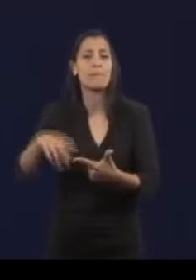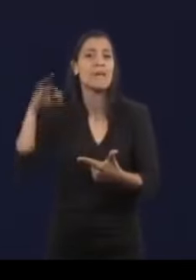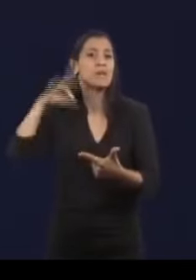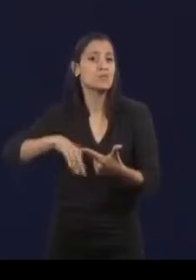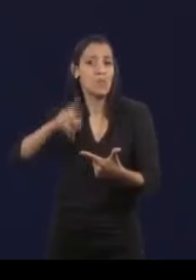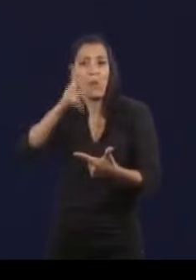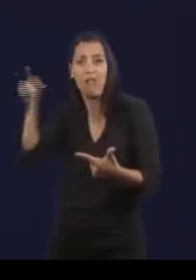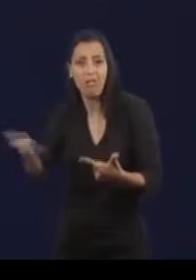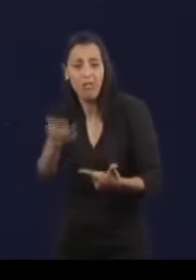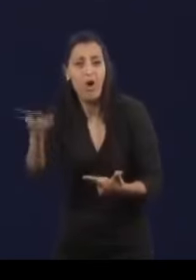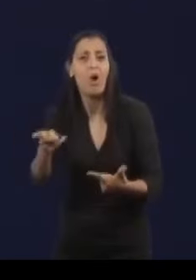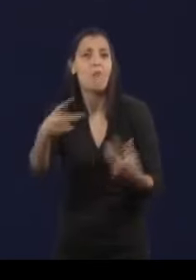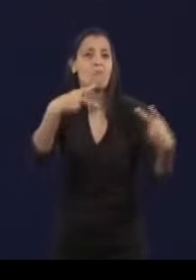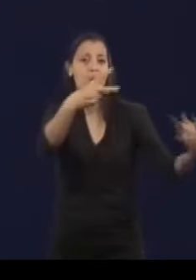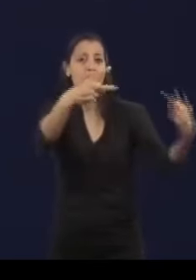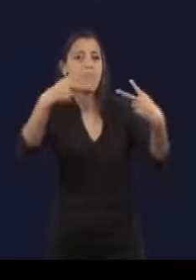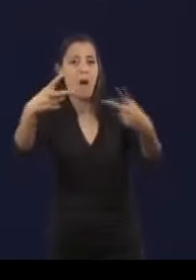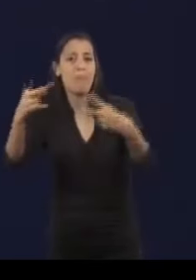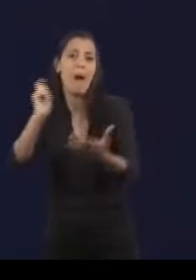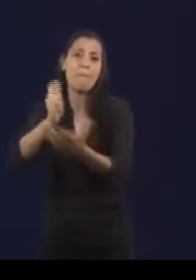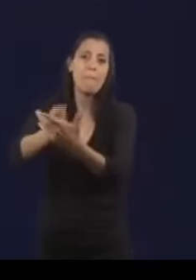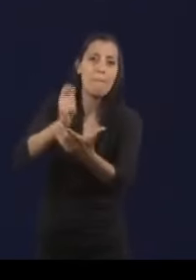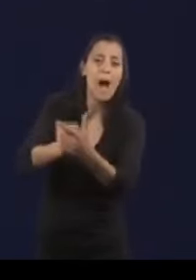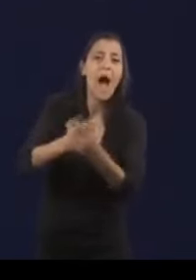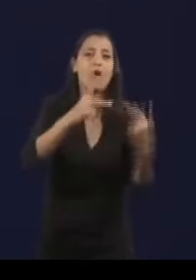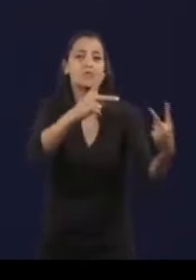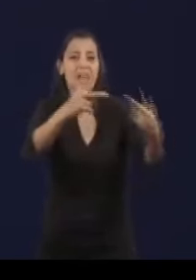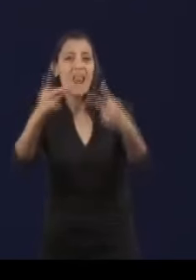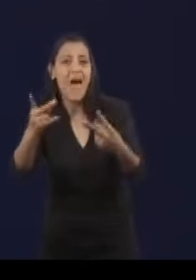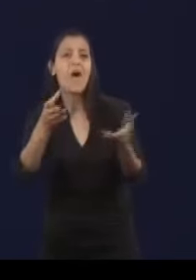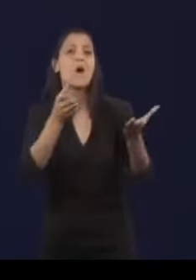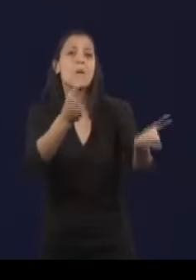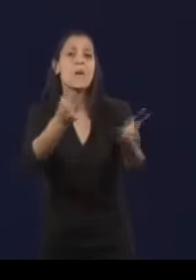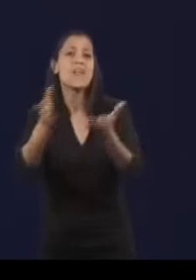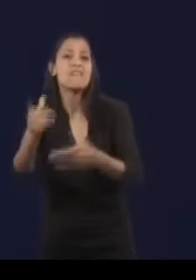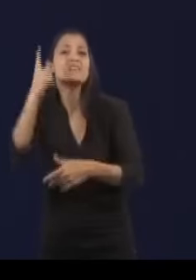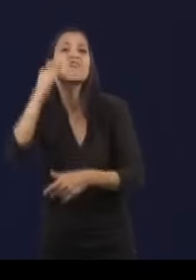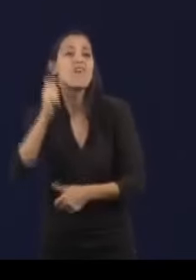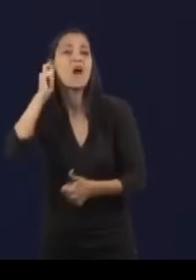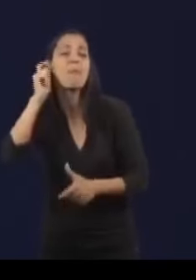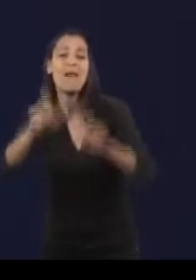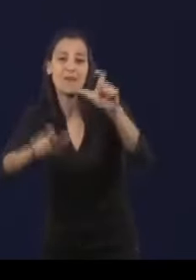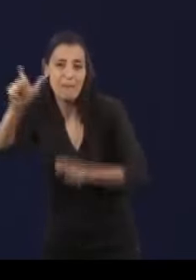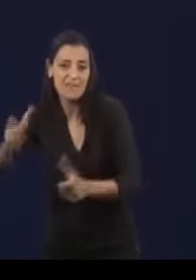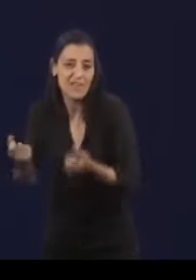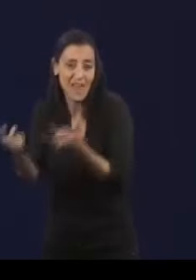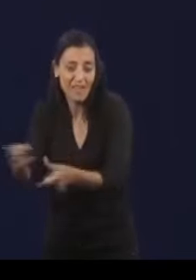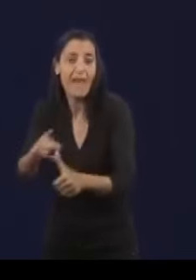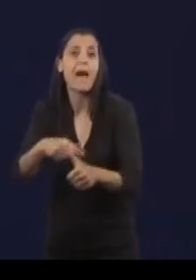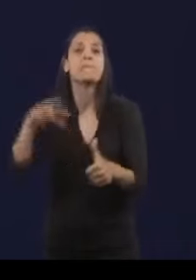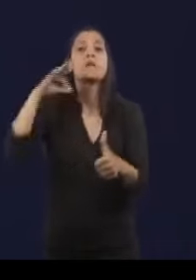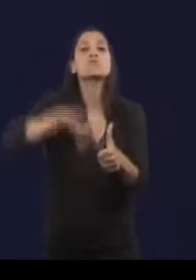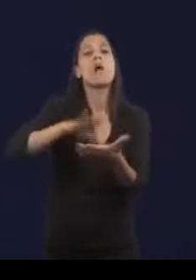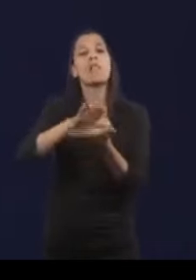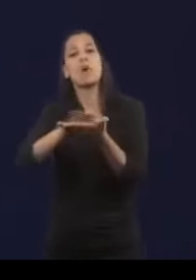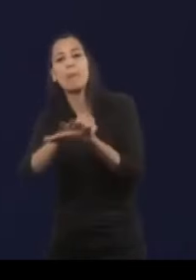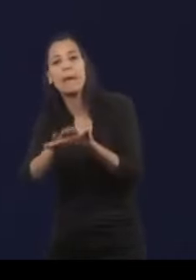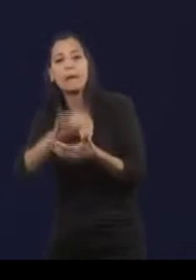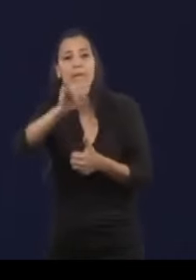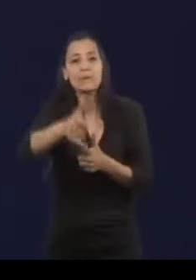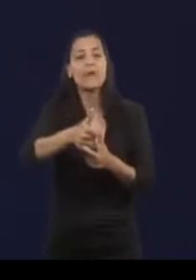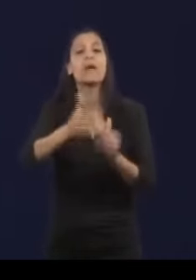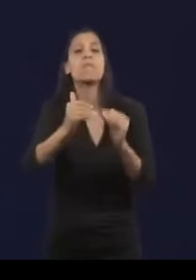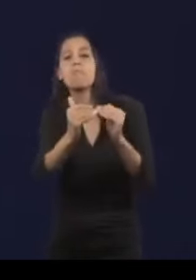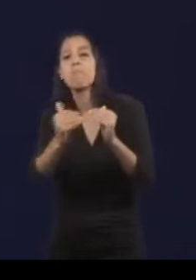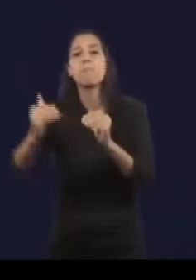hablado acá el pago del tiempo de traslado beneficios en el día del cumpleaños salarios garantizados mínimos por encima